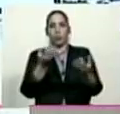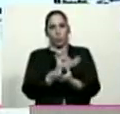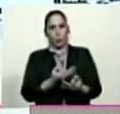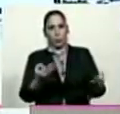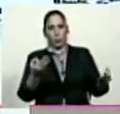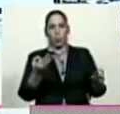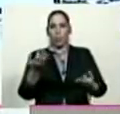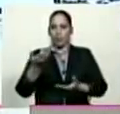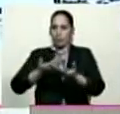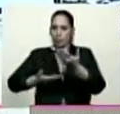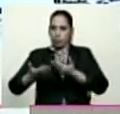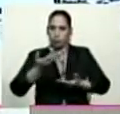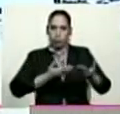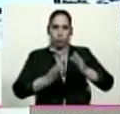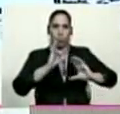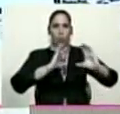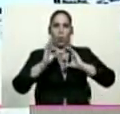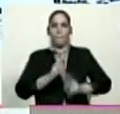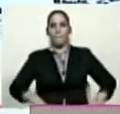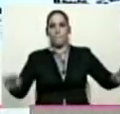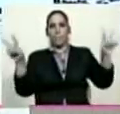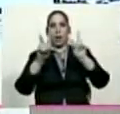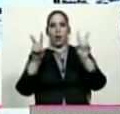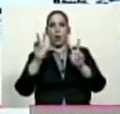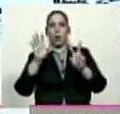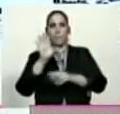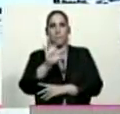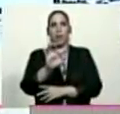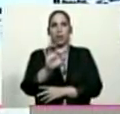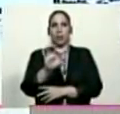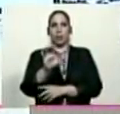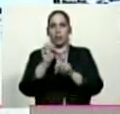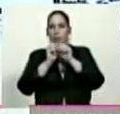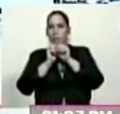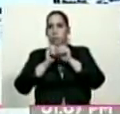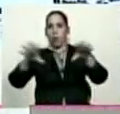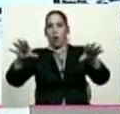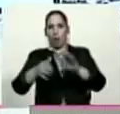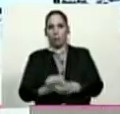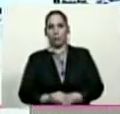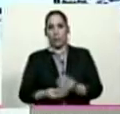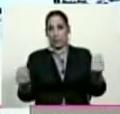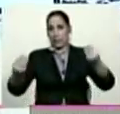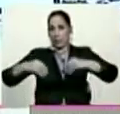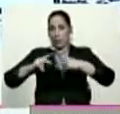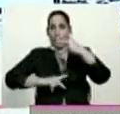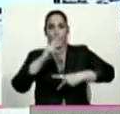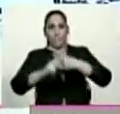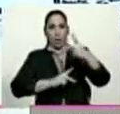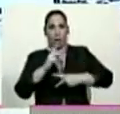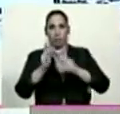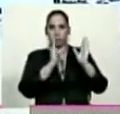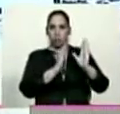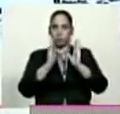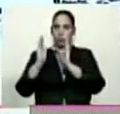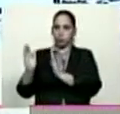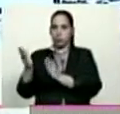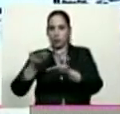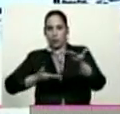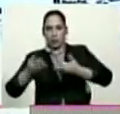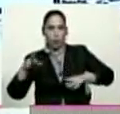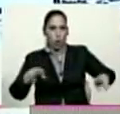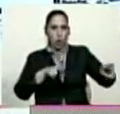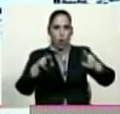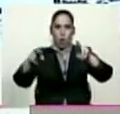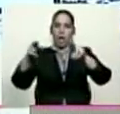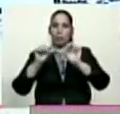comunión con los valores patrios, desplegados de acuerdo al plan operativo, en coordinación